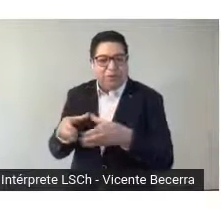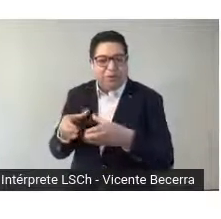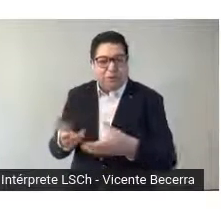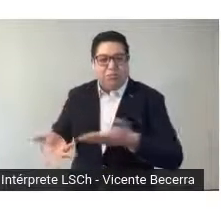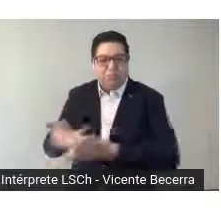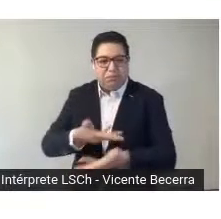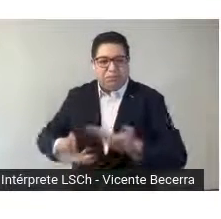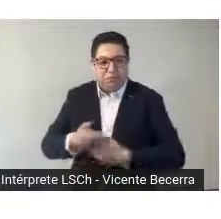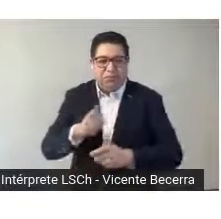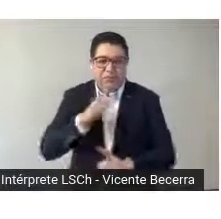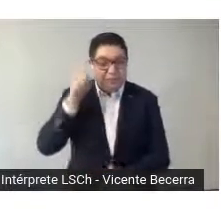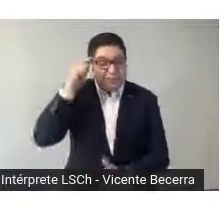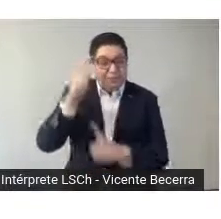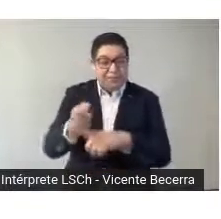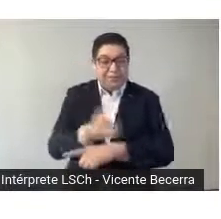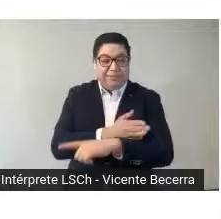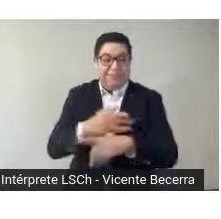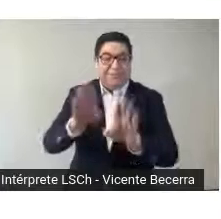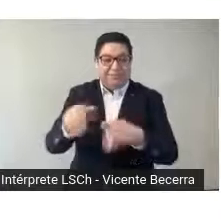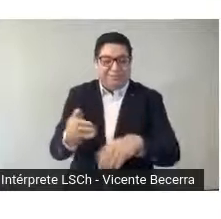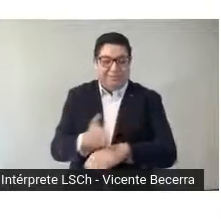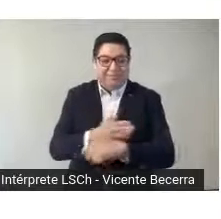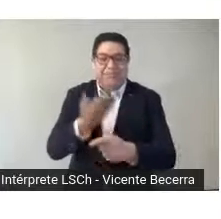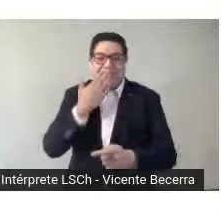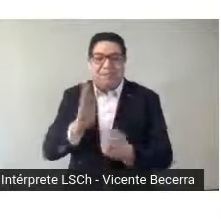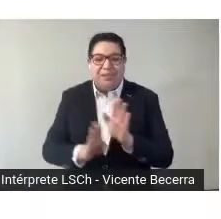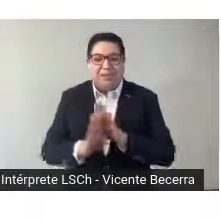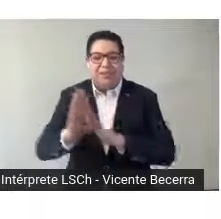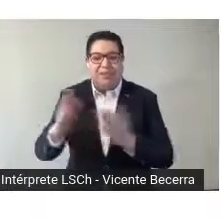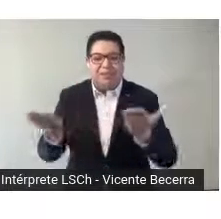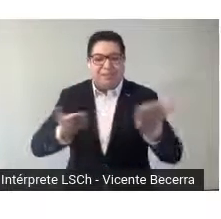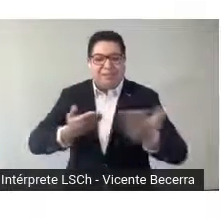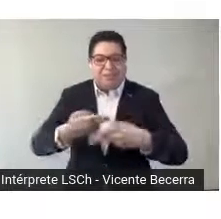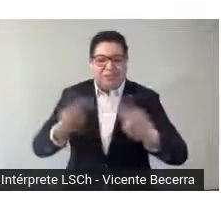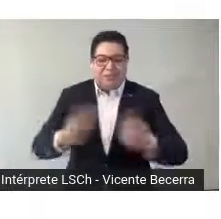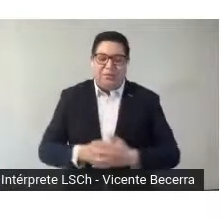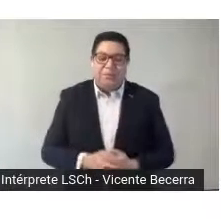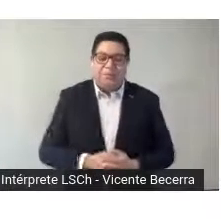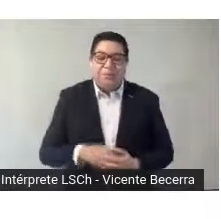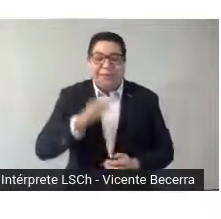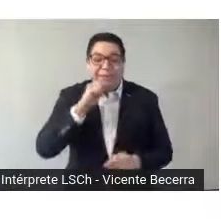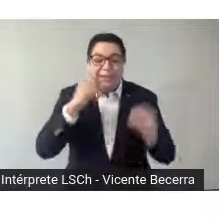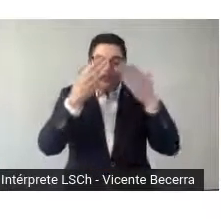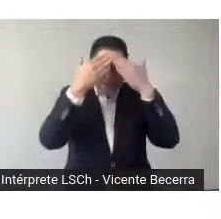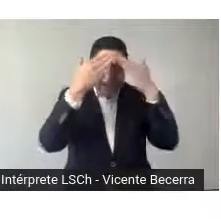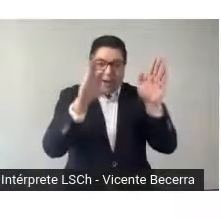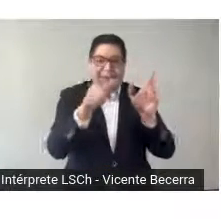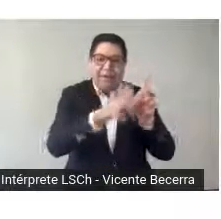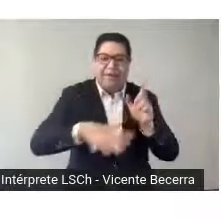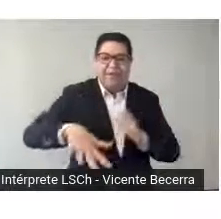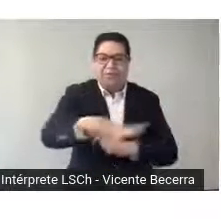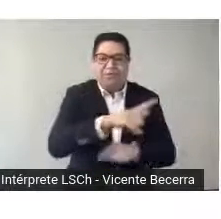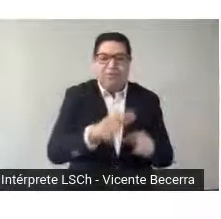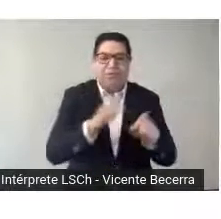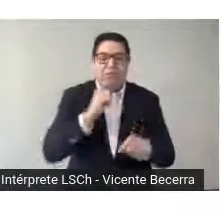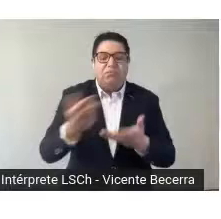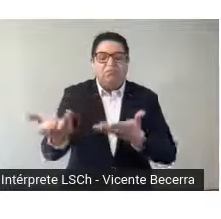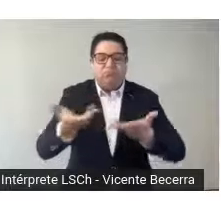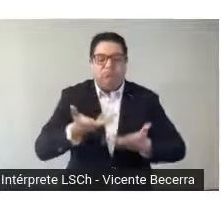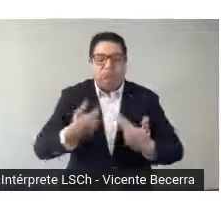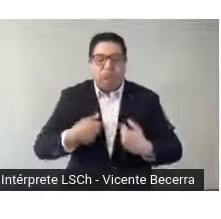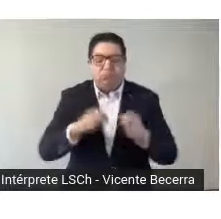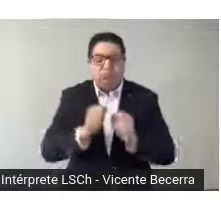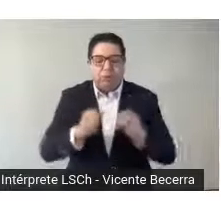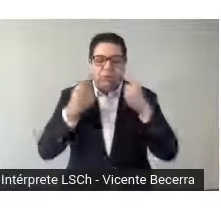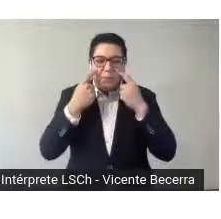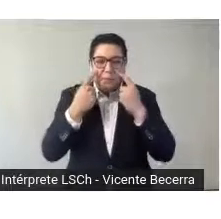al propósito de mejorar los servicios públicos? Tiene que ver con la visión amplia que esta provee, poder